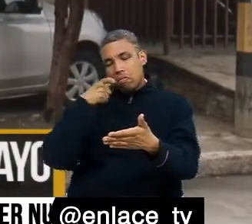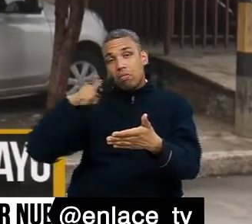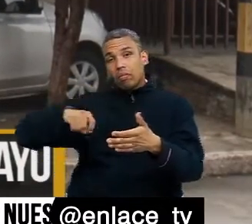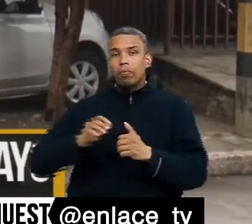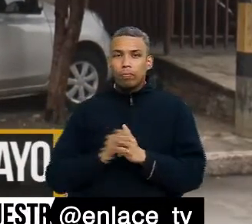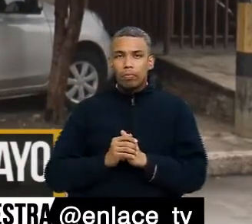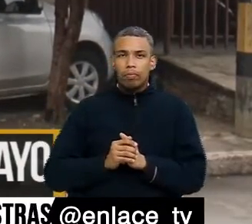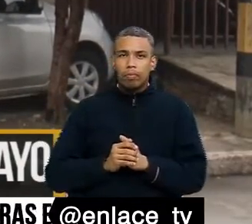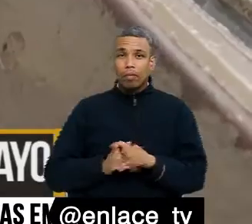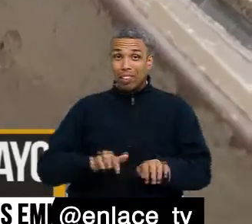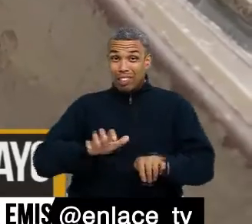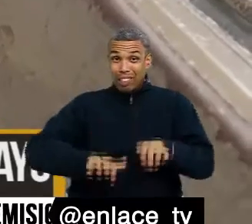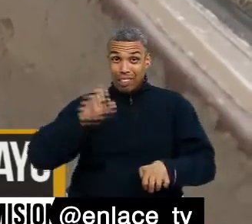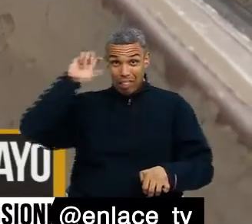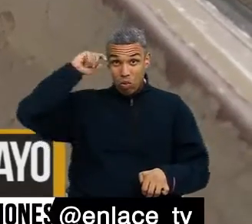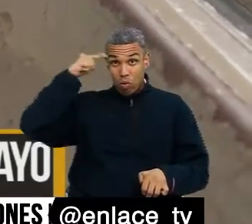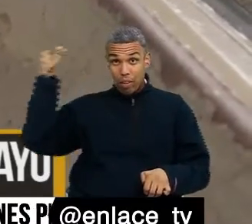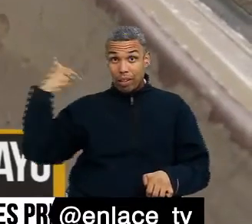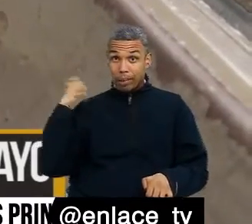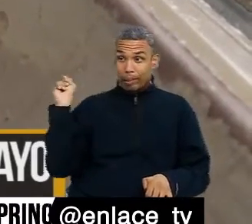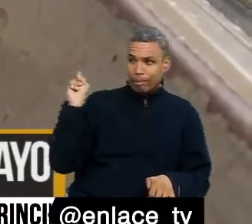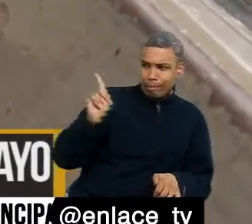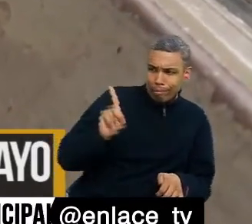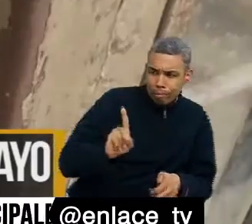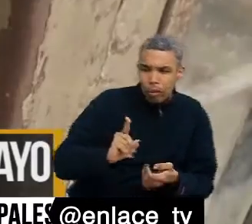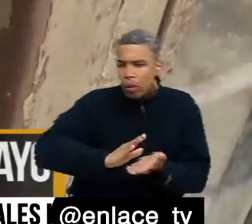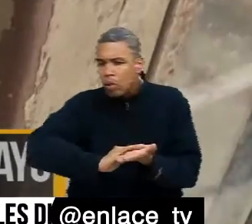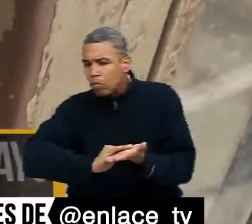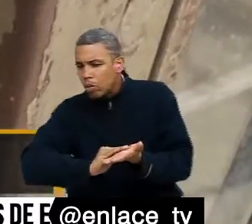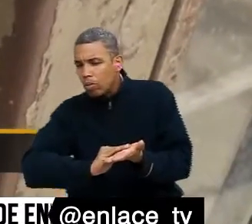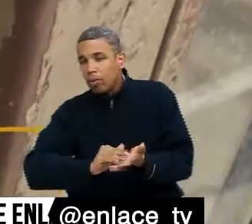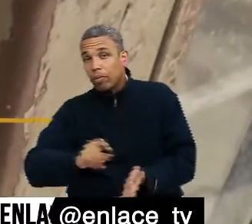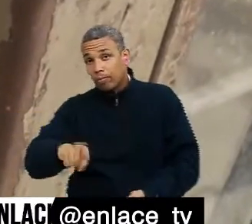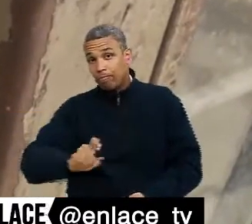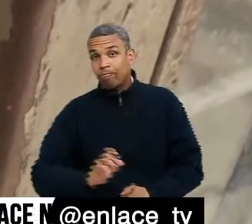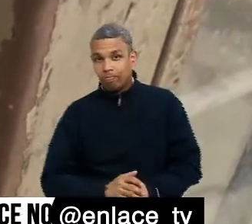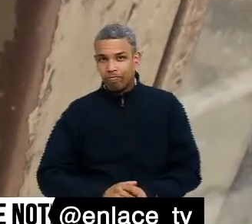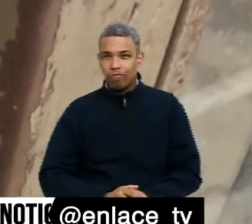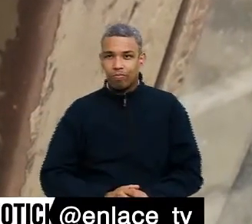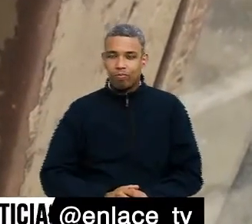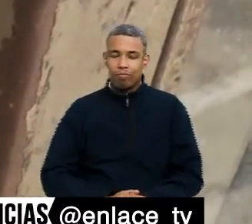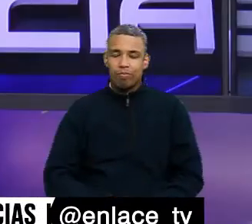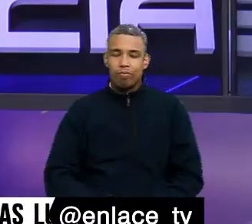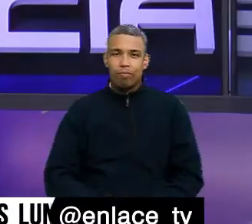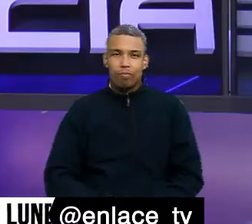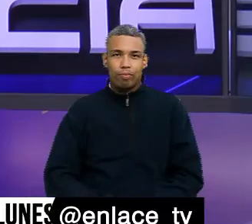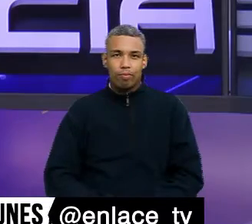la Secretaría de Gobierno resuelva esta y otras impugnaciones, al igual que se convoque a las nuevas elecciones a que haya lugar.